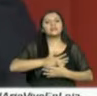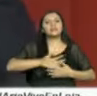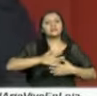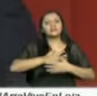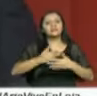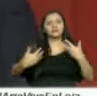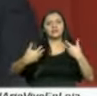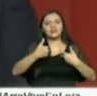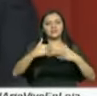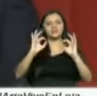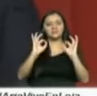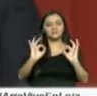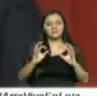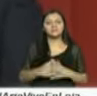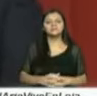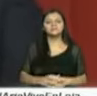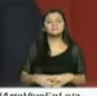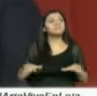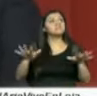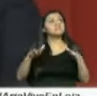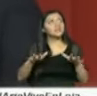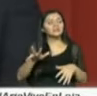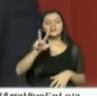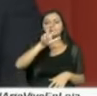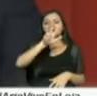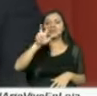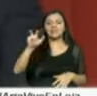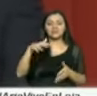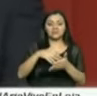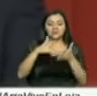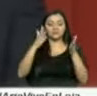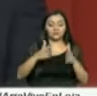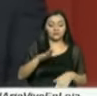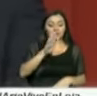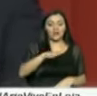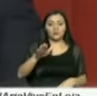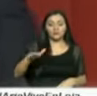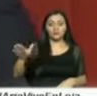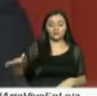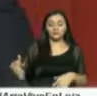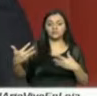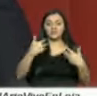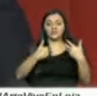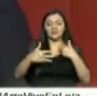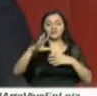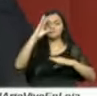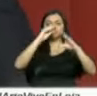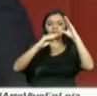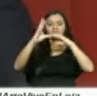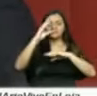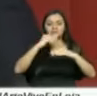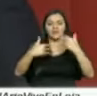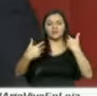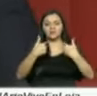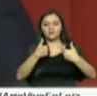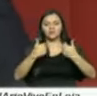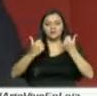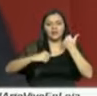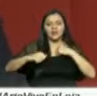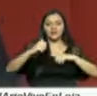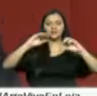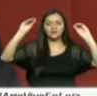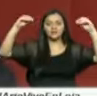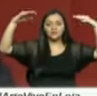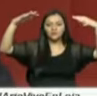artes vivas. Alrededor de 300 estudiantes de los oficios de las artes vivas, actuación, iluminación